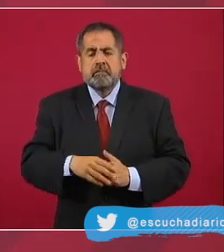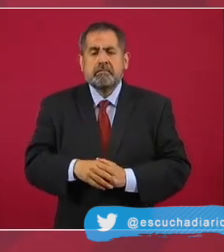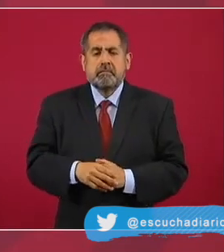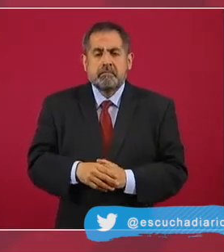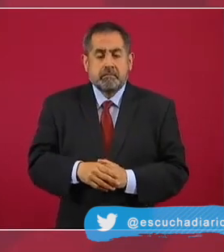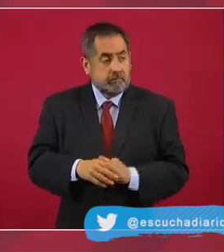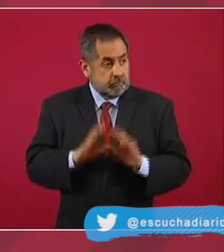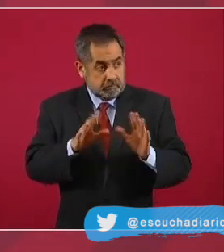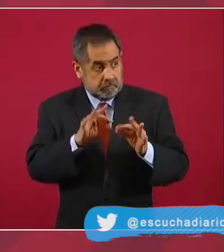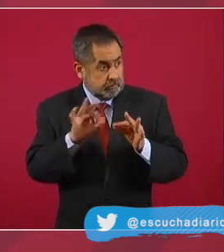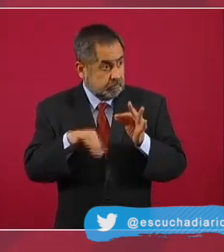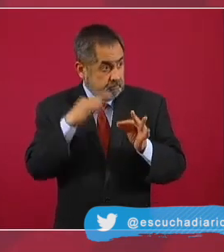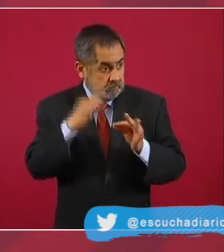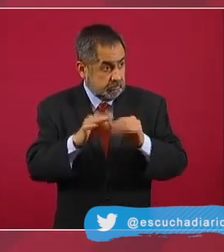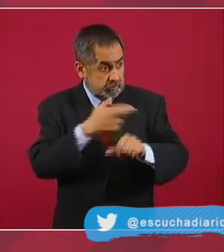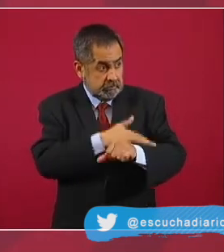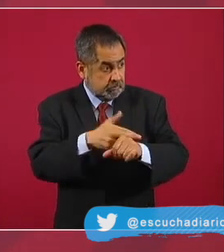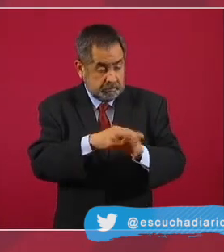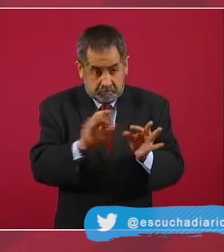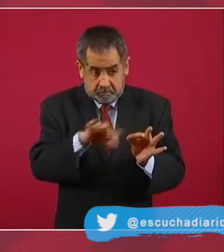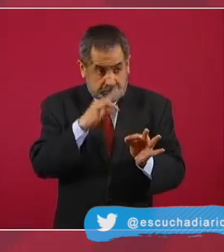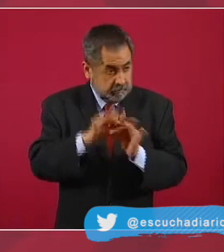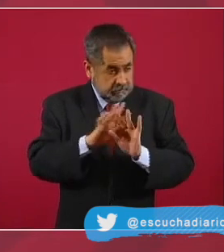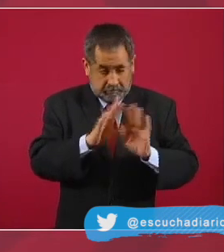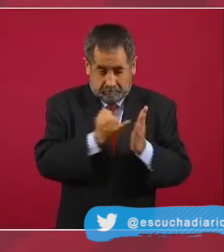una vez que se terminó ese proceso,